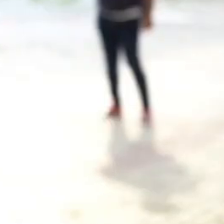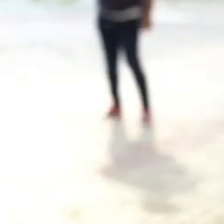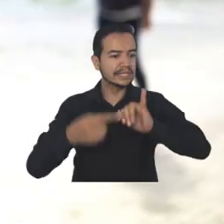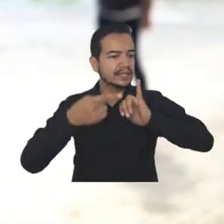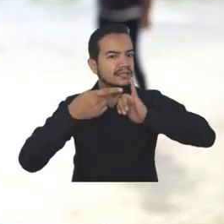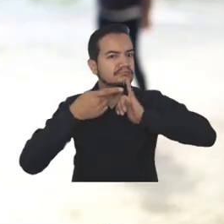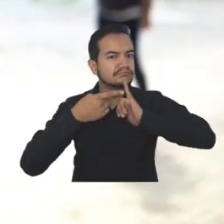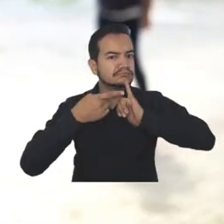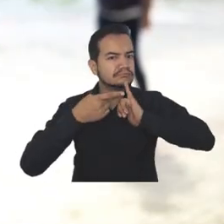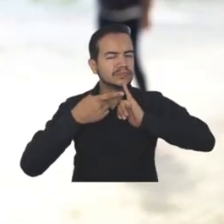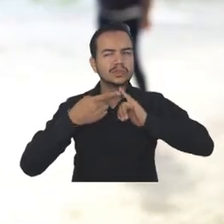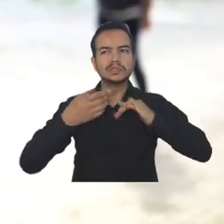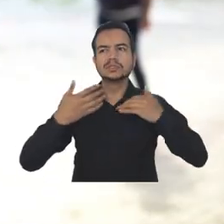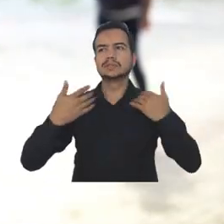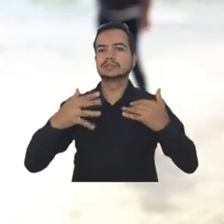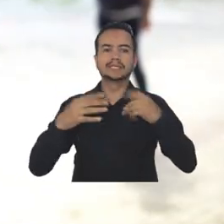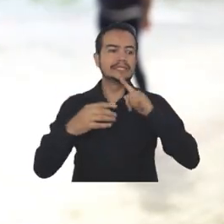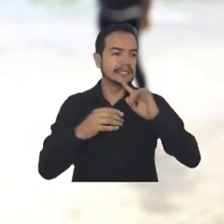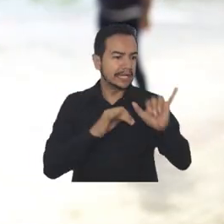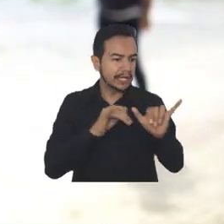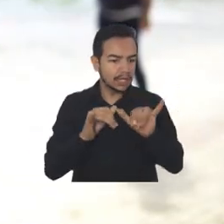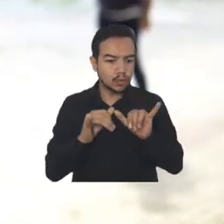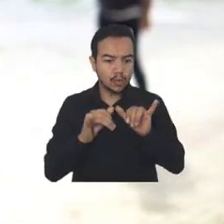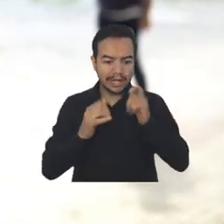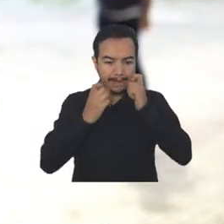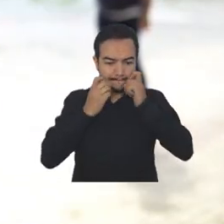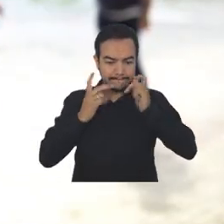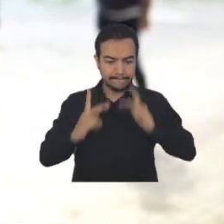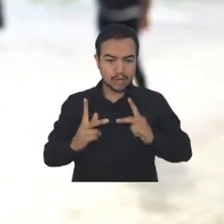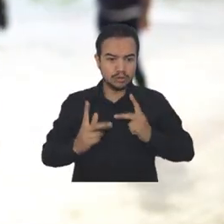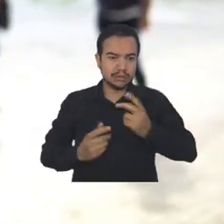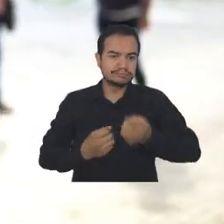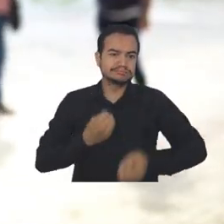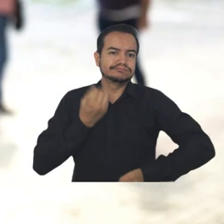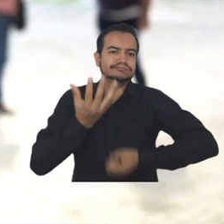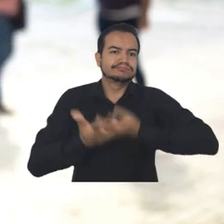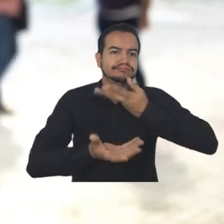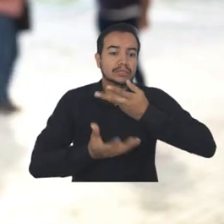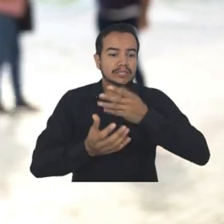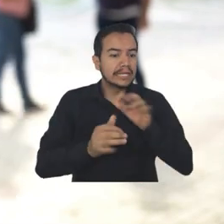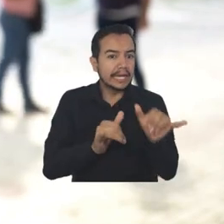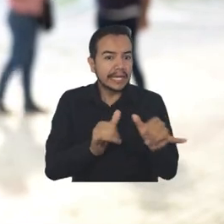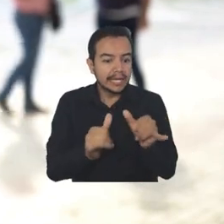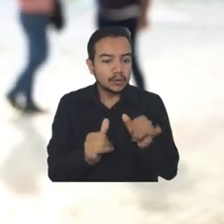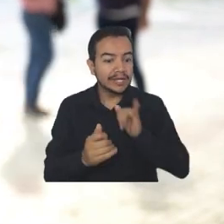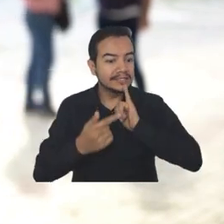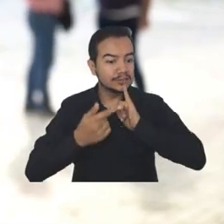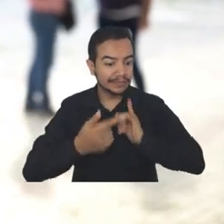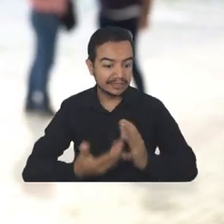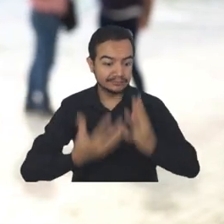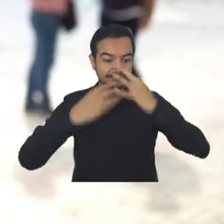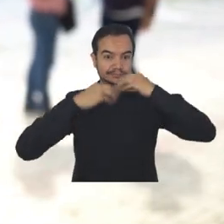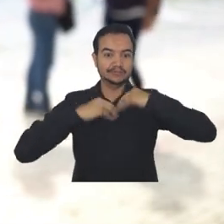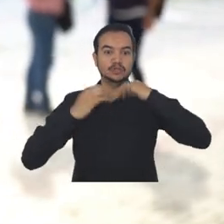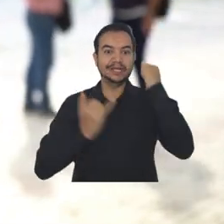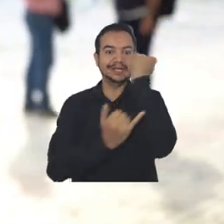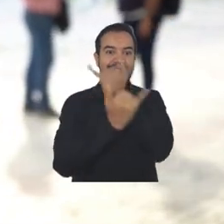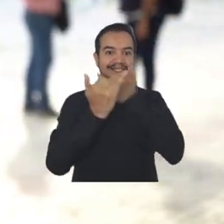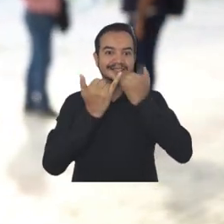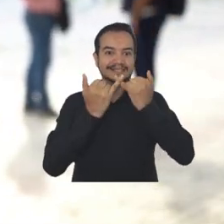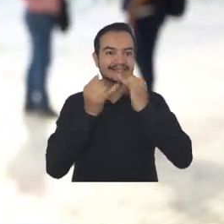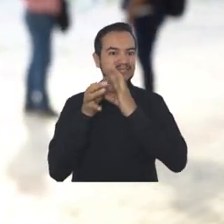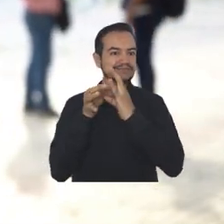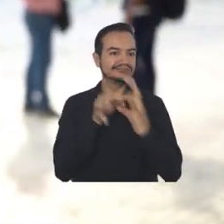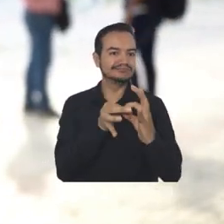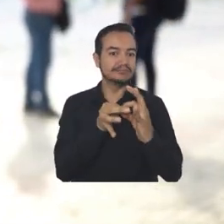El idioma es una expresión del ser humano, es un sello de identidad.